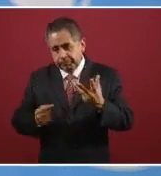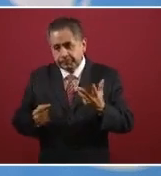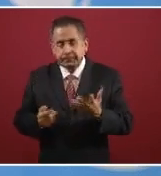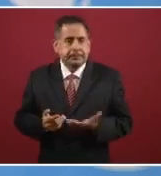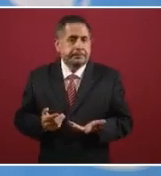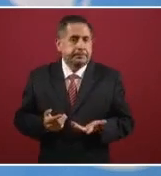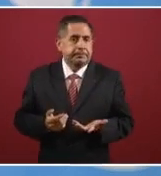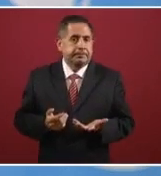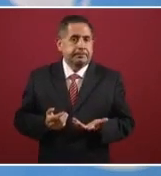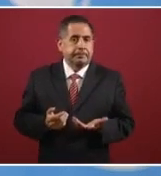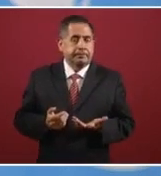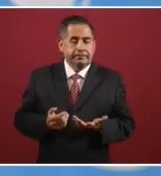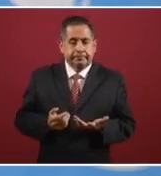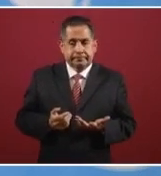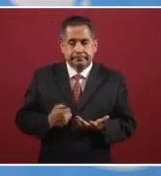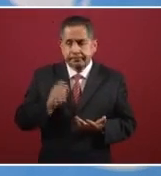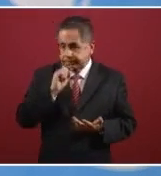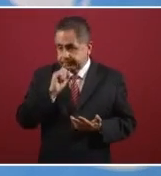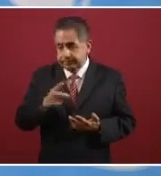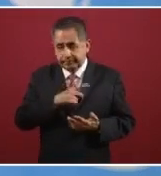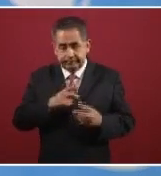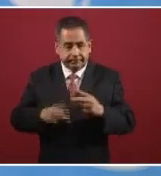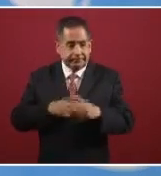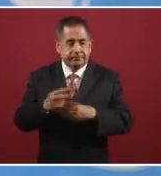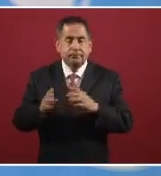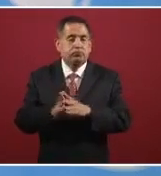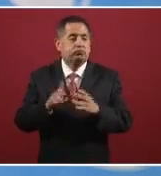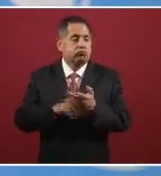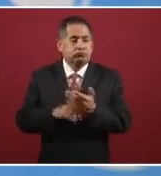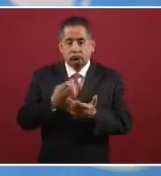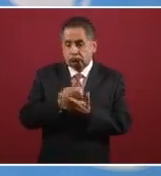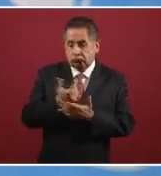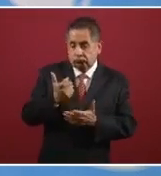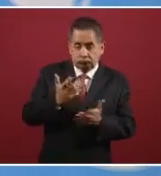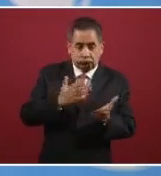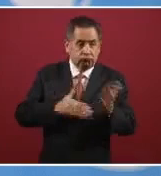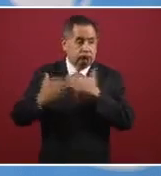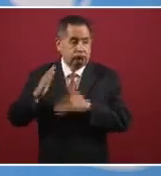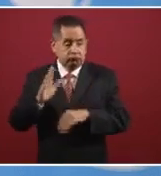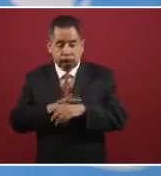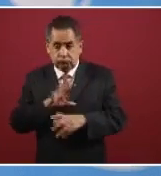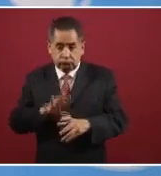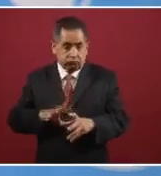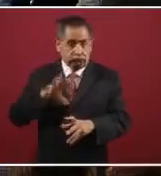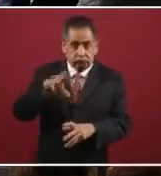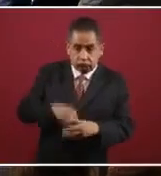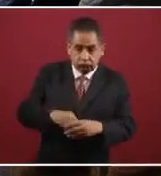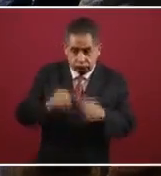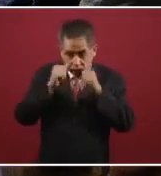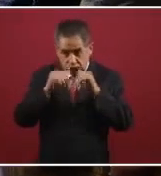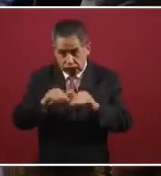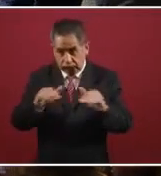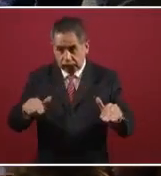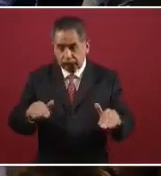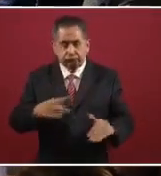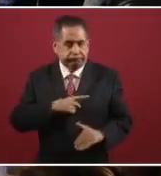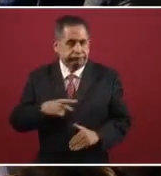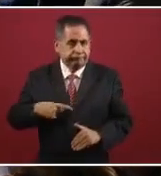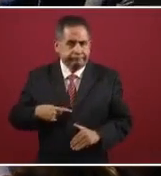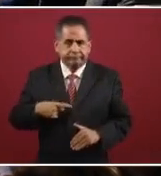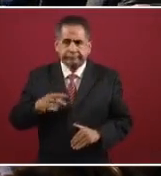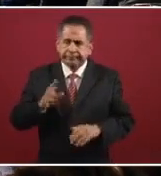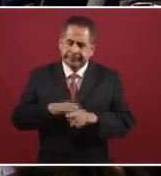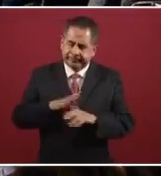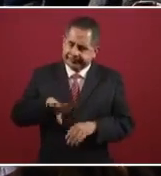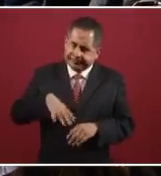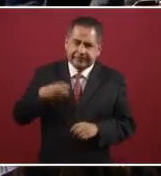que tenemos que hacer que el crecimiento económico sea más incluyente y también que podamos ser más